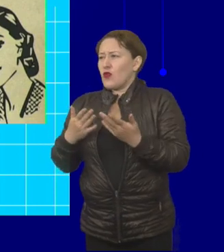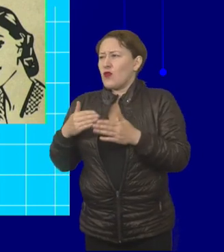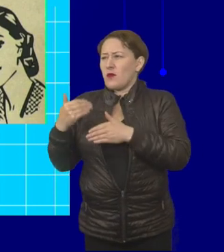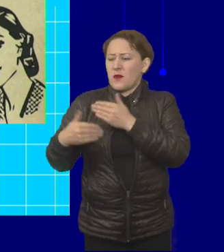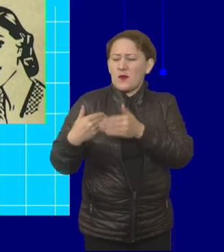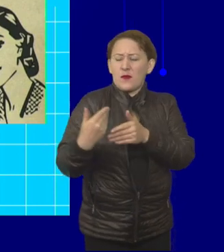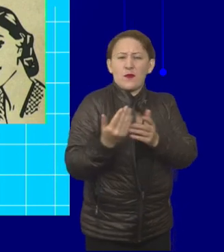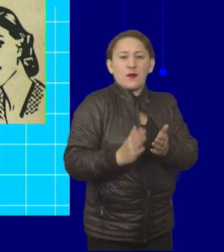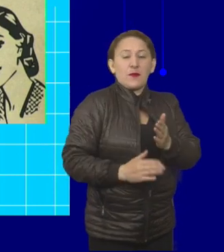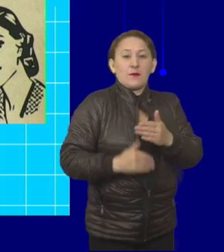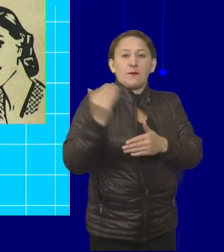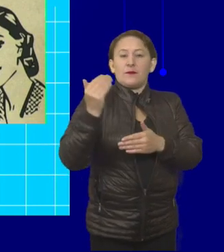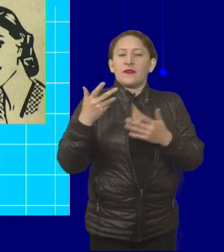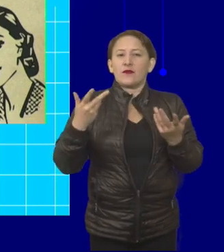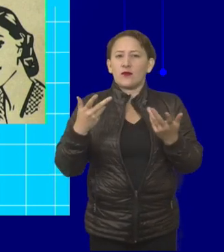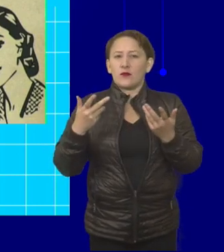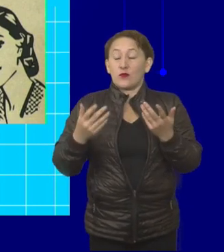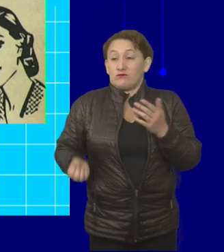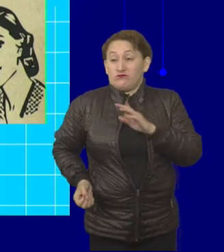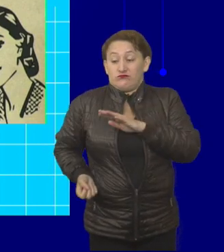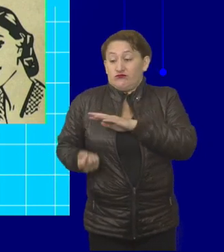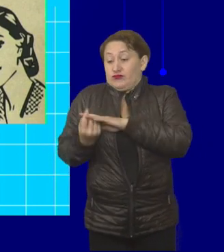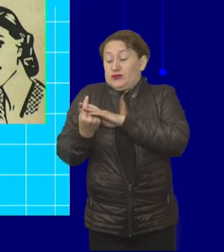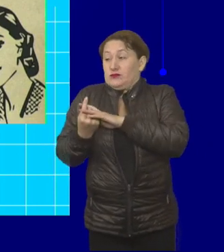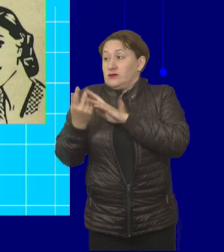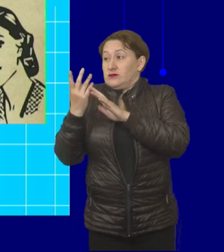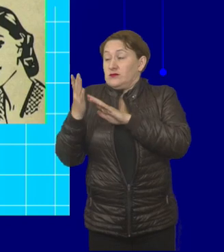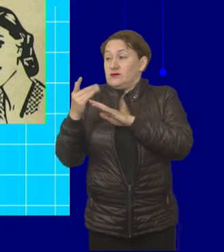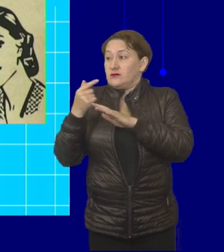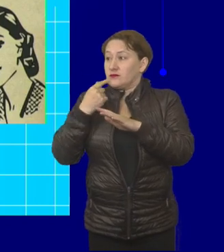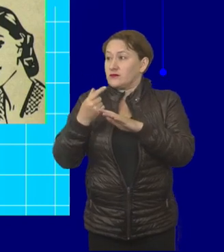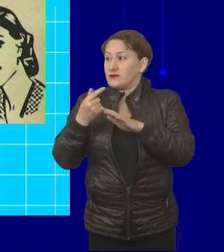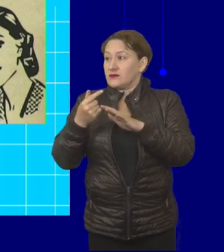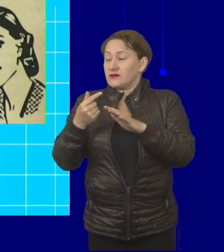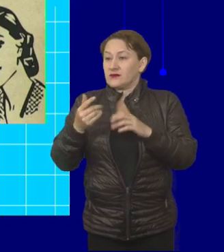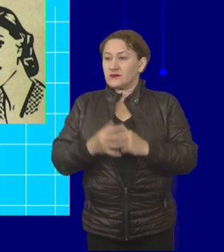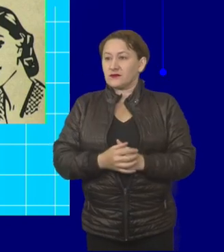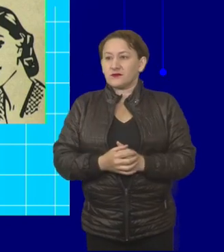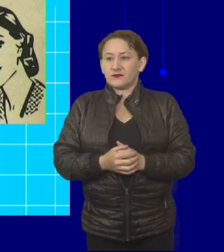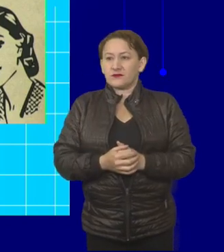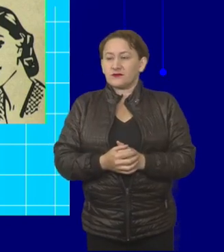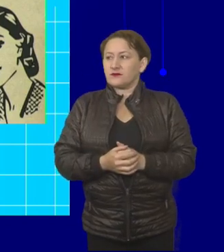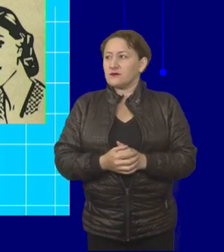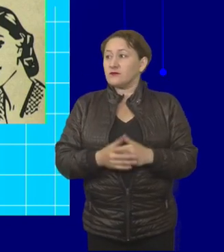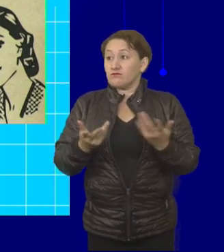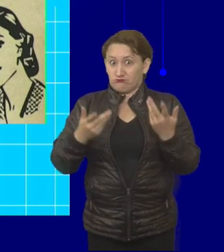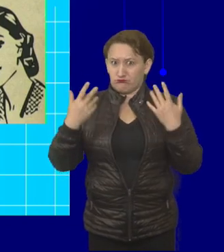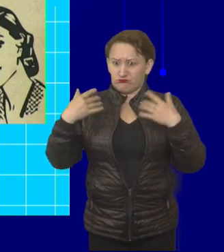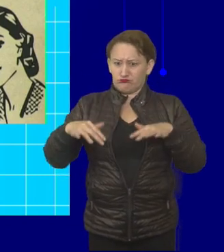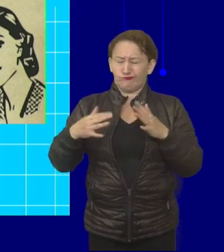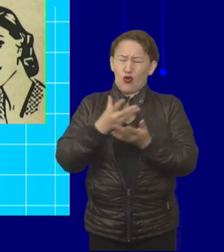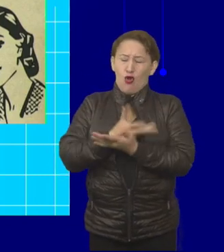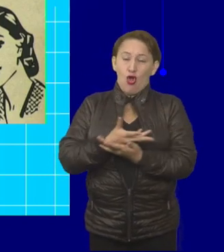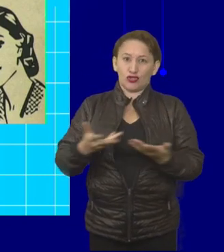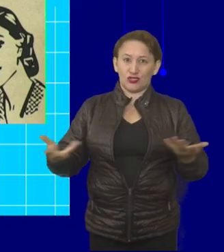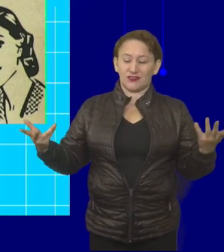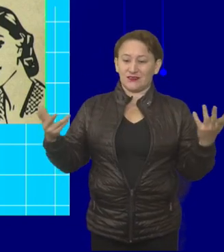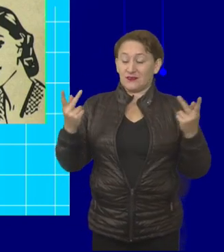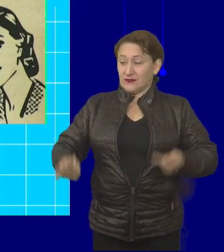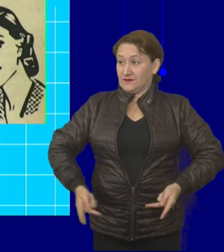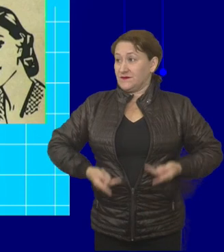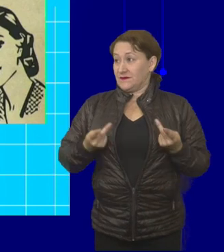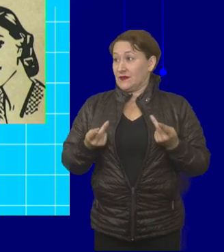empieza a dar desde la génesis, desde que uno está en el vientre. Y sin embargo, muchas de esas cosas que a uno le